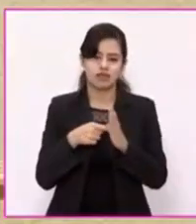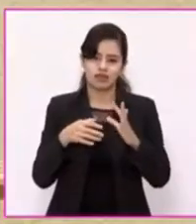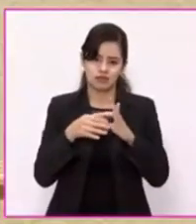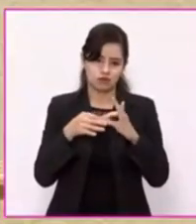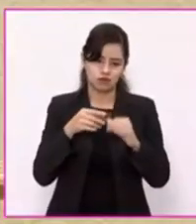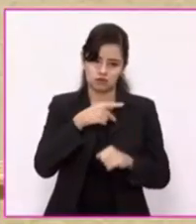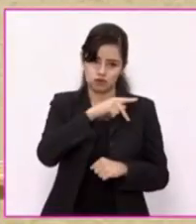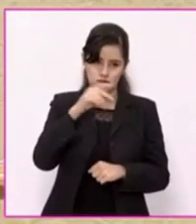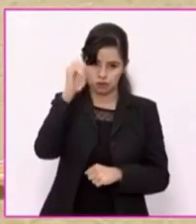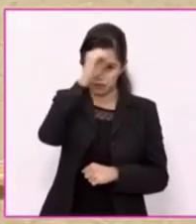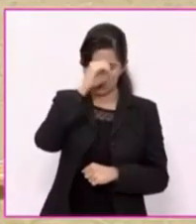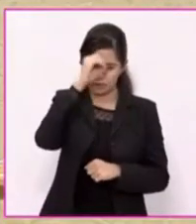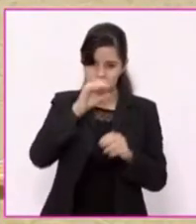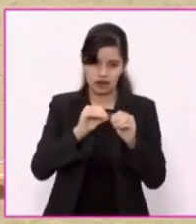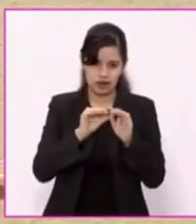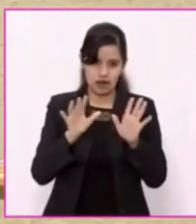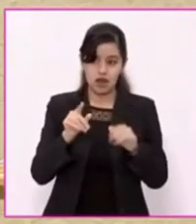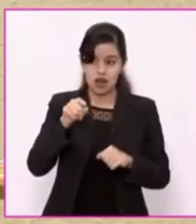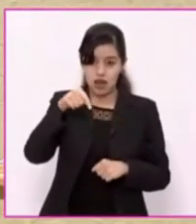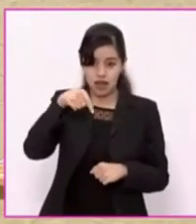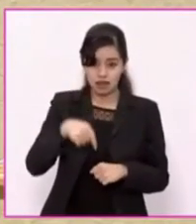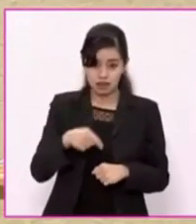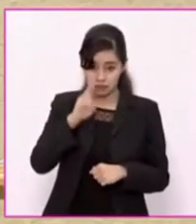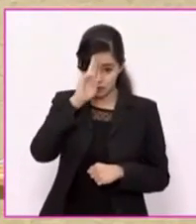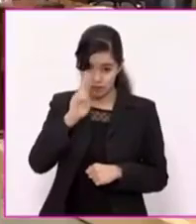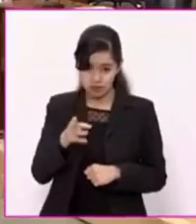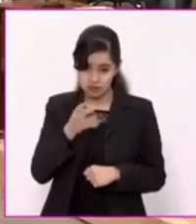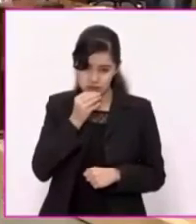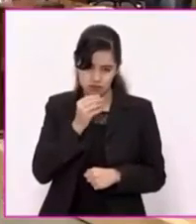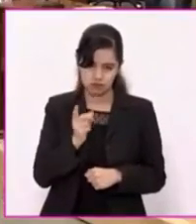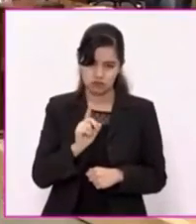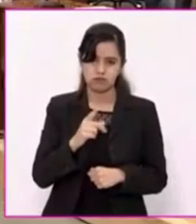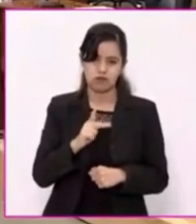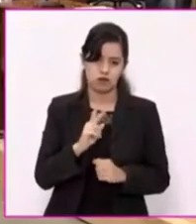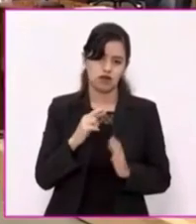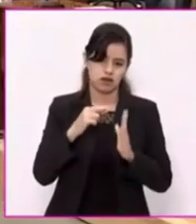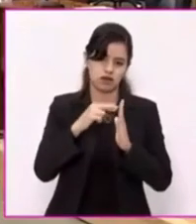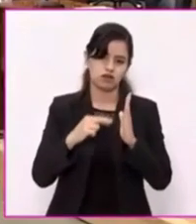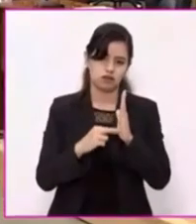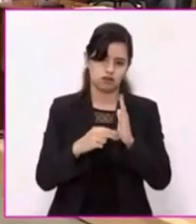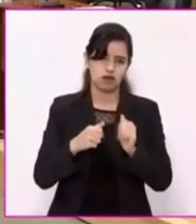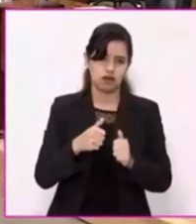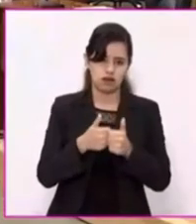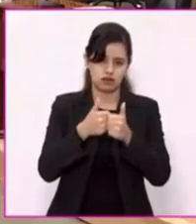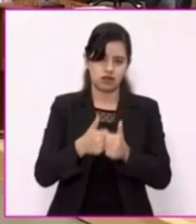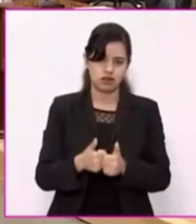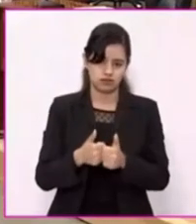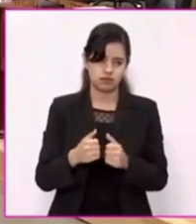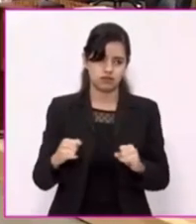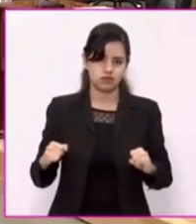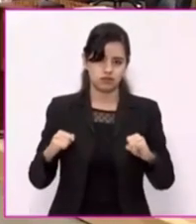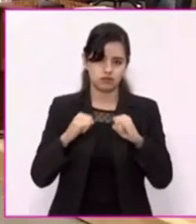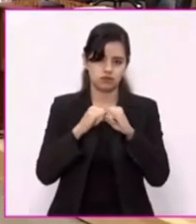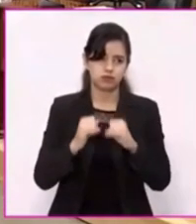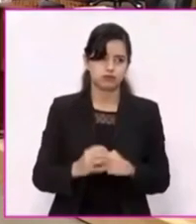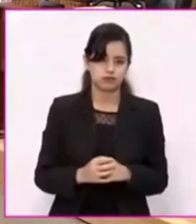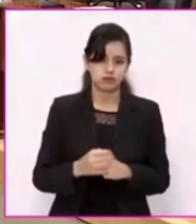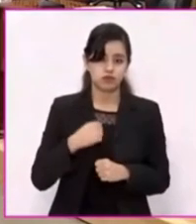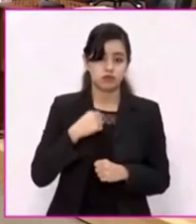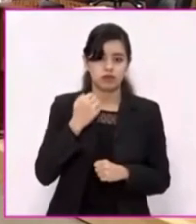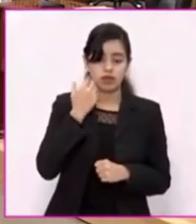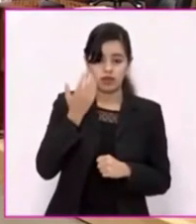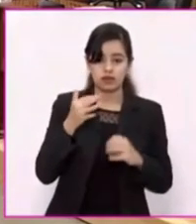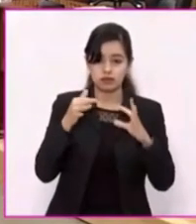aquí no se censura a nadie, pero hay normas que vigen en este instituto. Le quiero